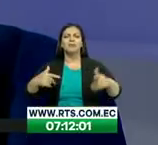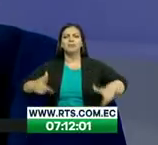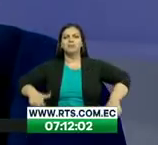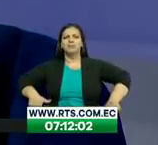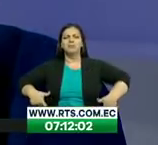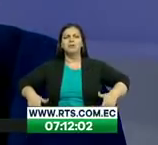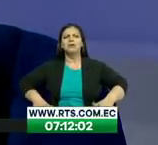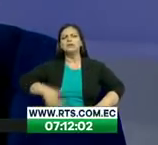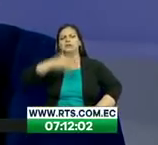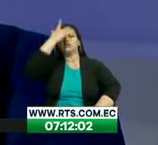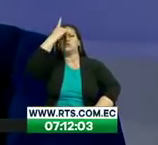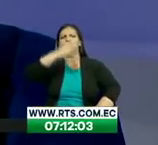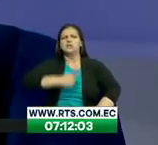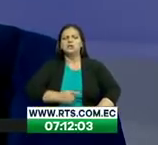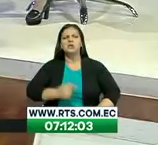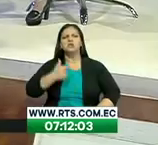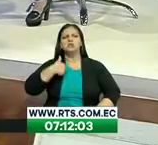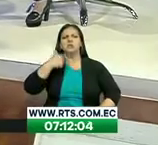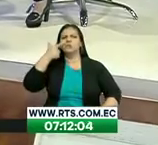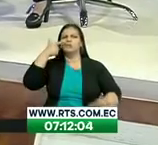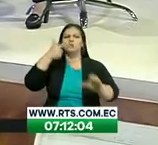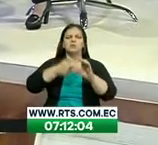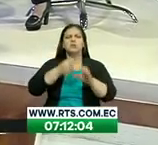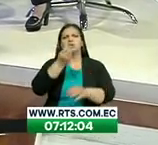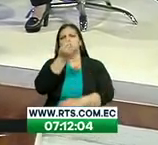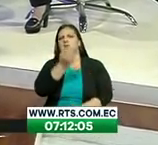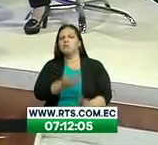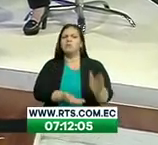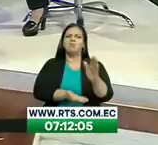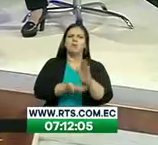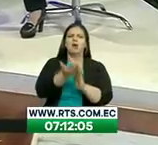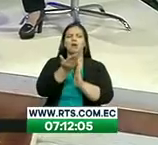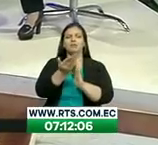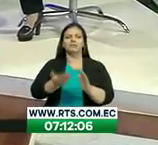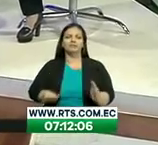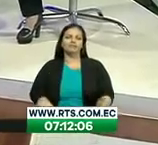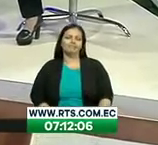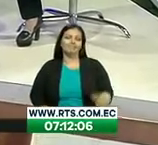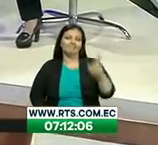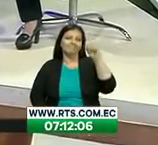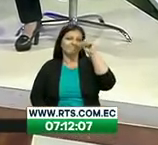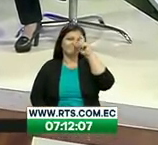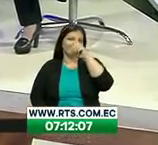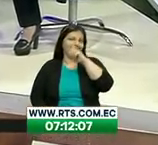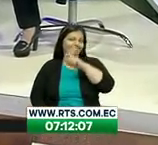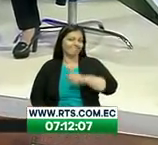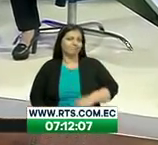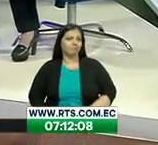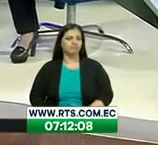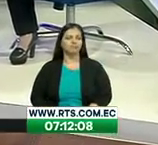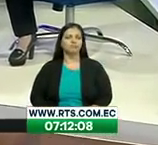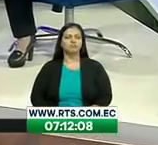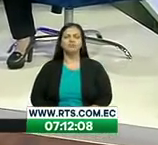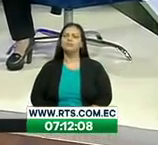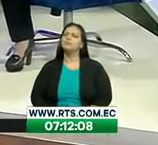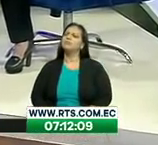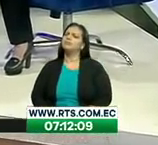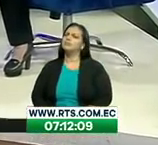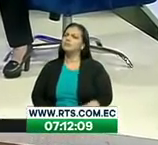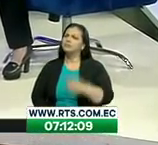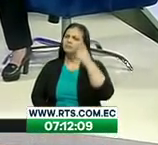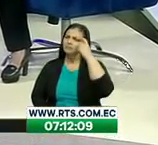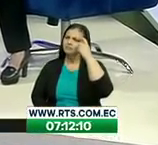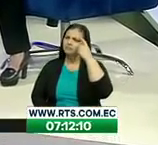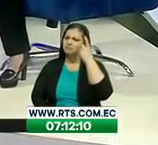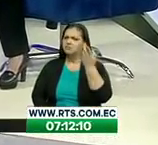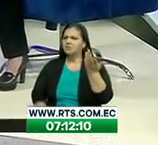lanzado una decisión tan radical. Irene, ¿debió tomarla tal vez cuando tenía a su haber, tan pronto se posesiona, un